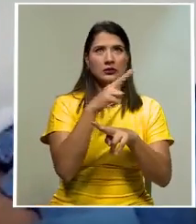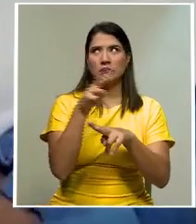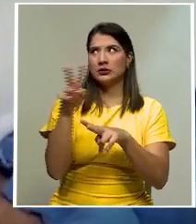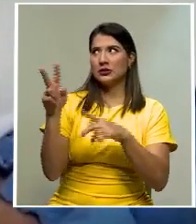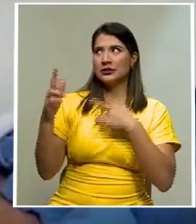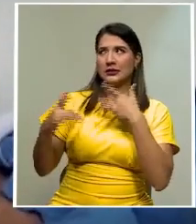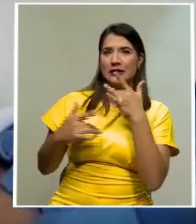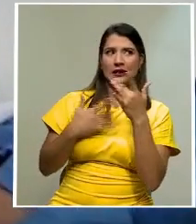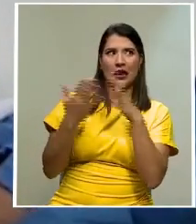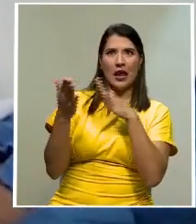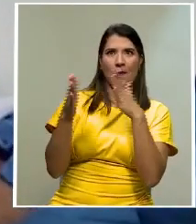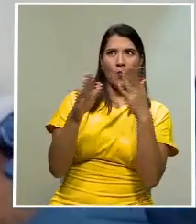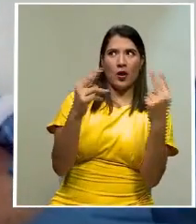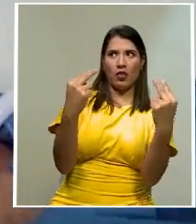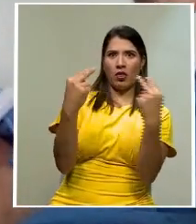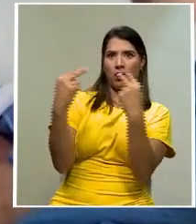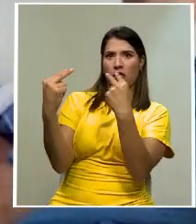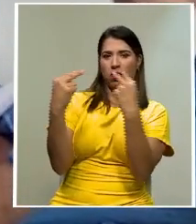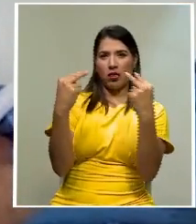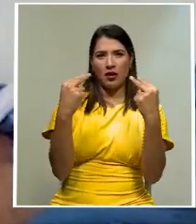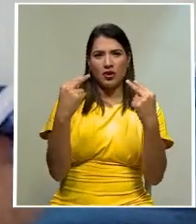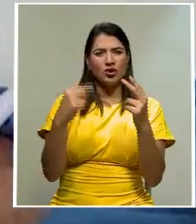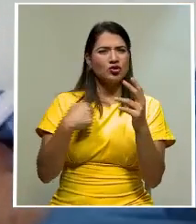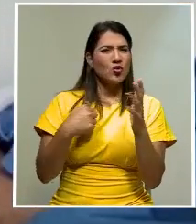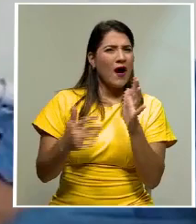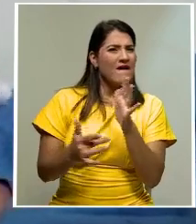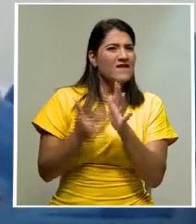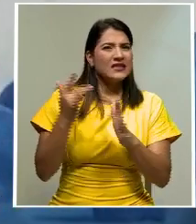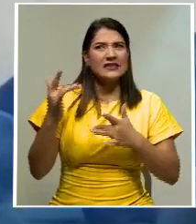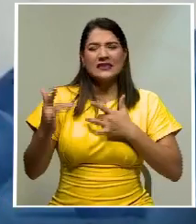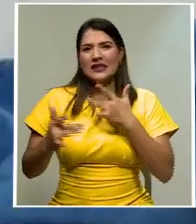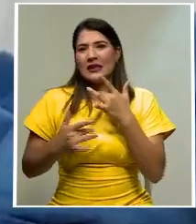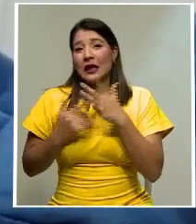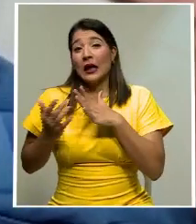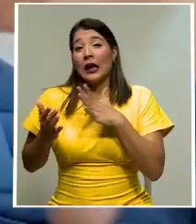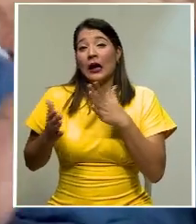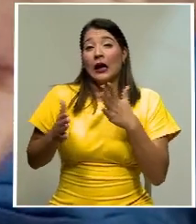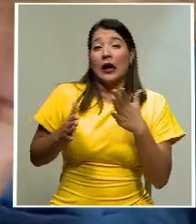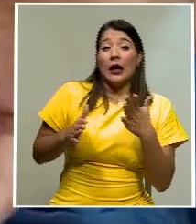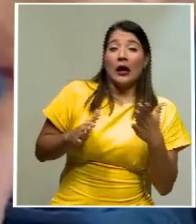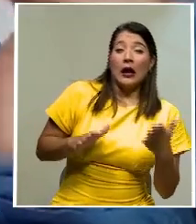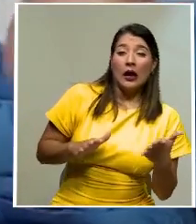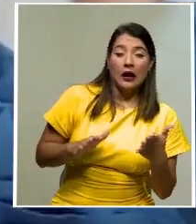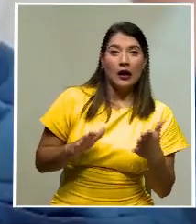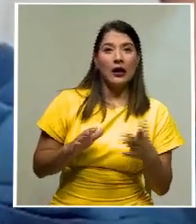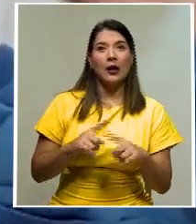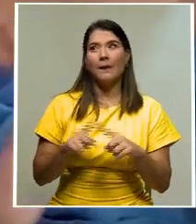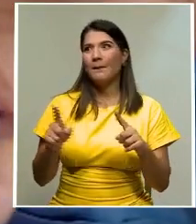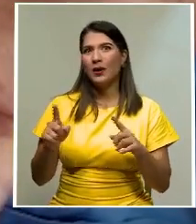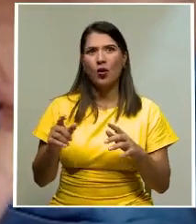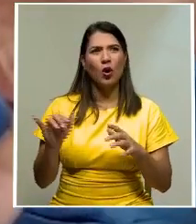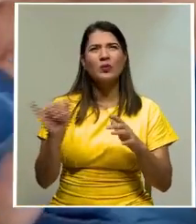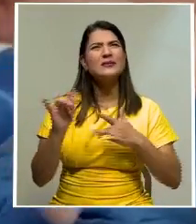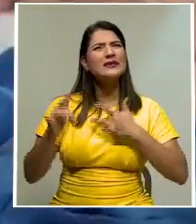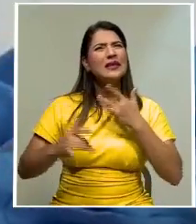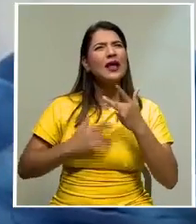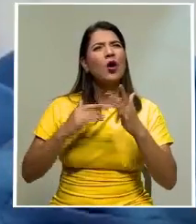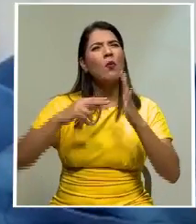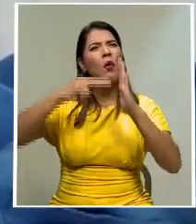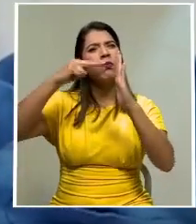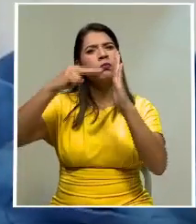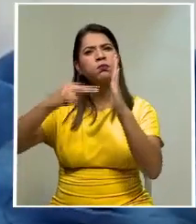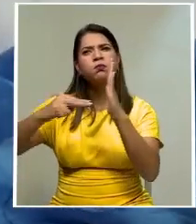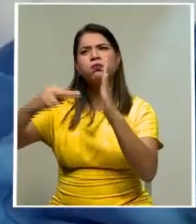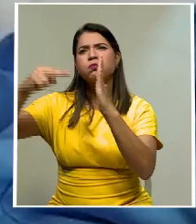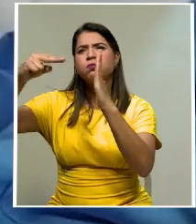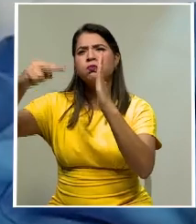y sentía que me iba por unas partes muy vacías, pero flotando en el aire con todo en mi cama. Y yo decía, Dios mío,